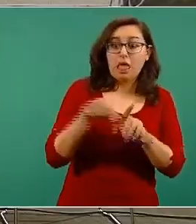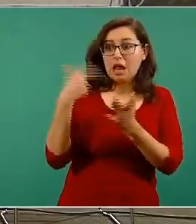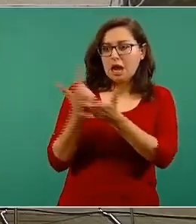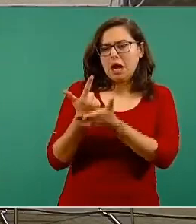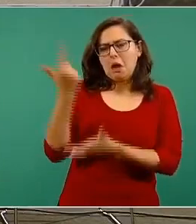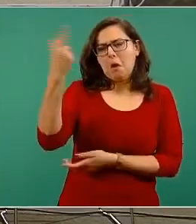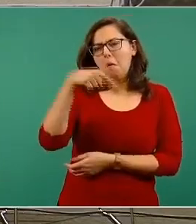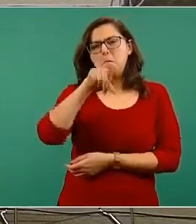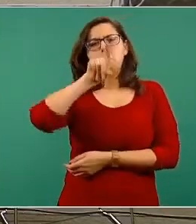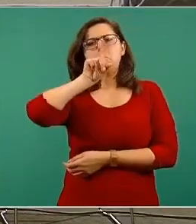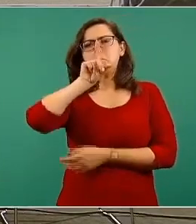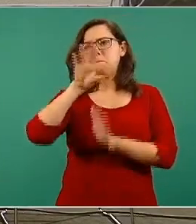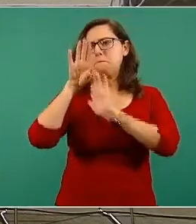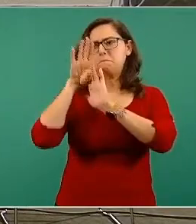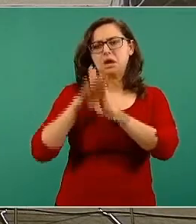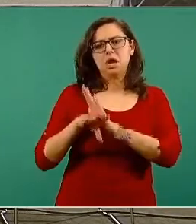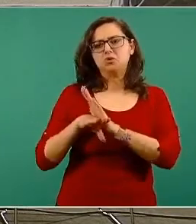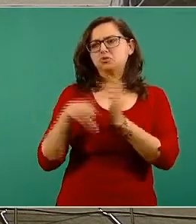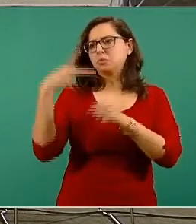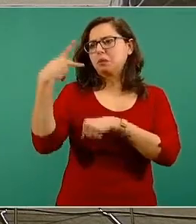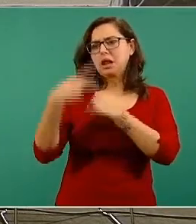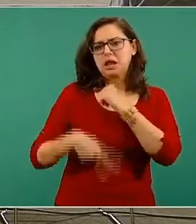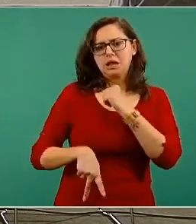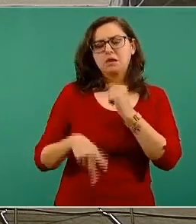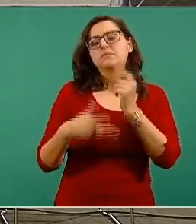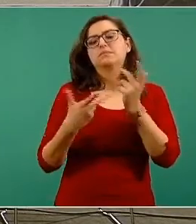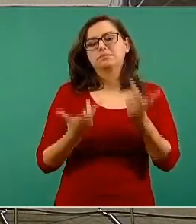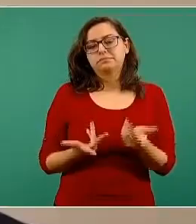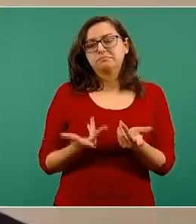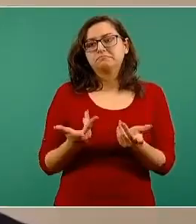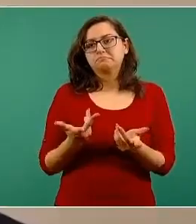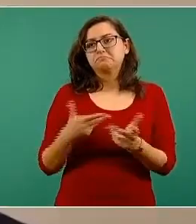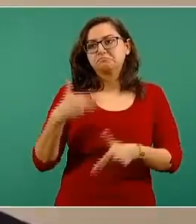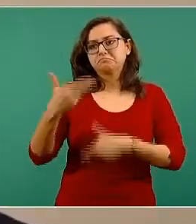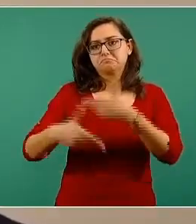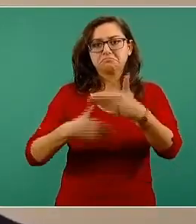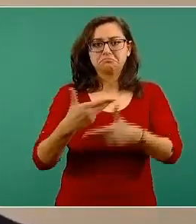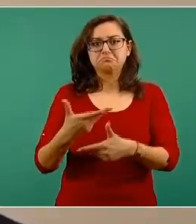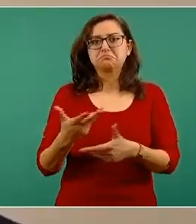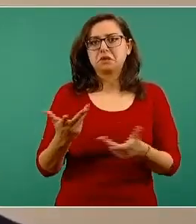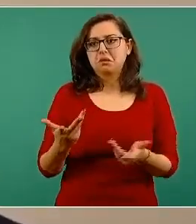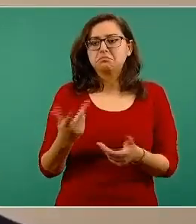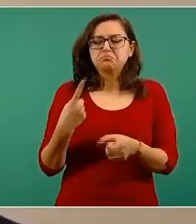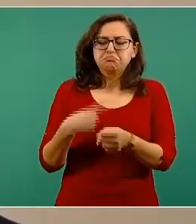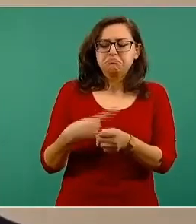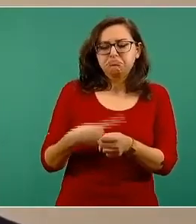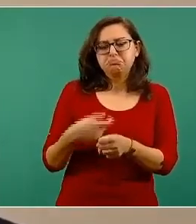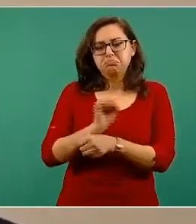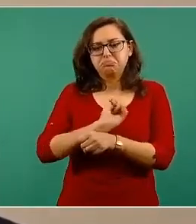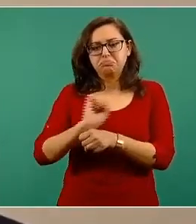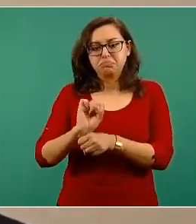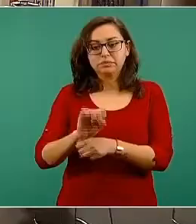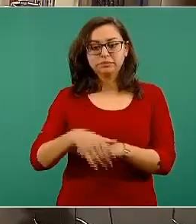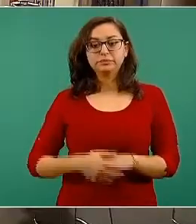pues poder tener obviamente una mejor expectativa en caso de ser contagiado por el virus